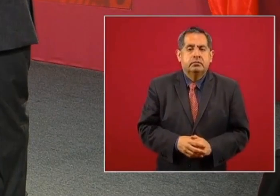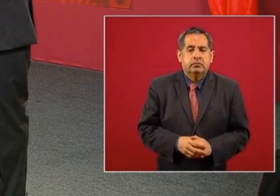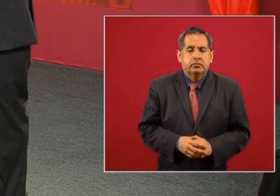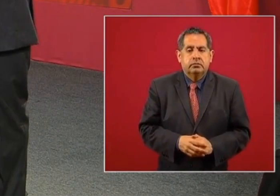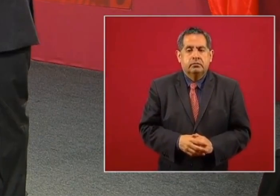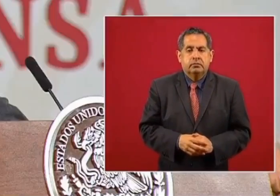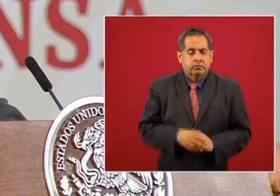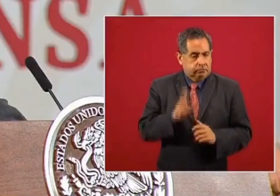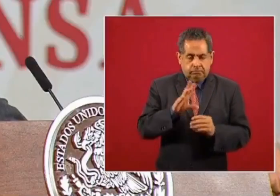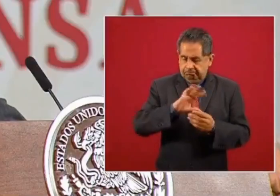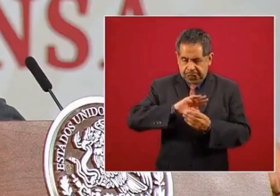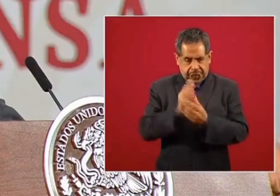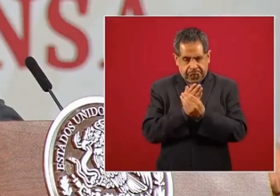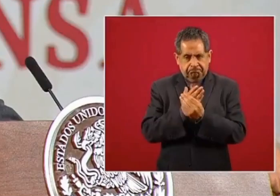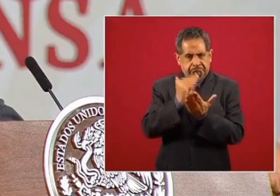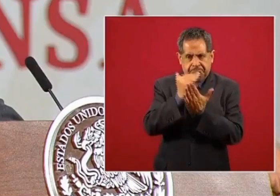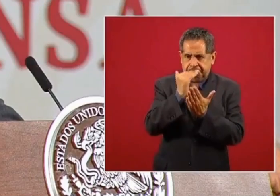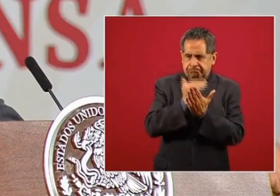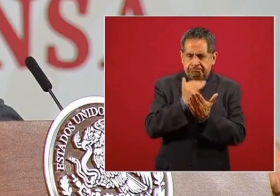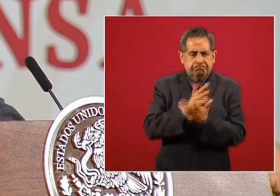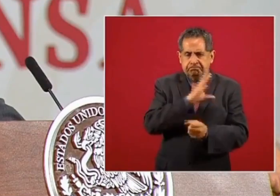Pero está totalmente